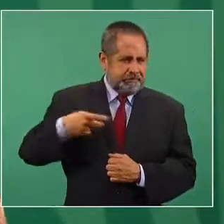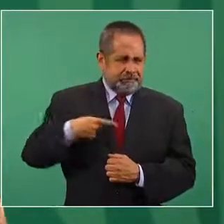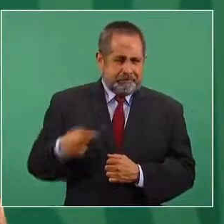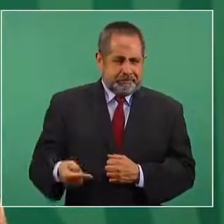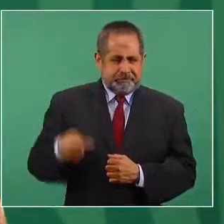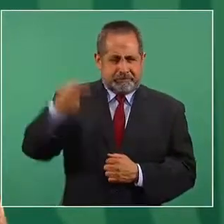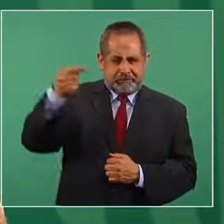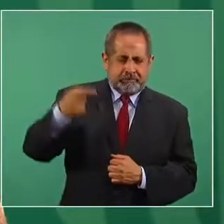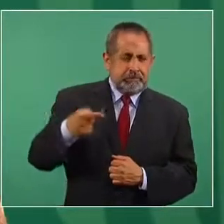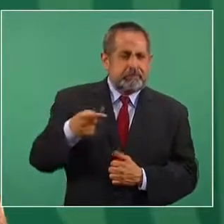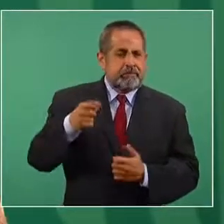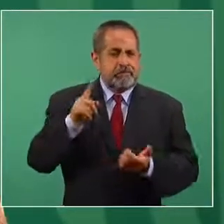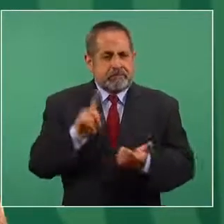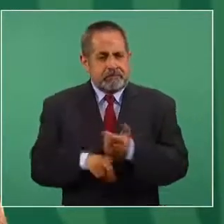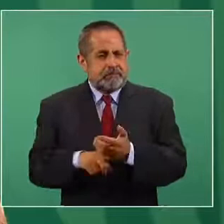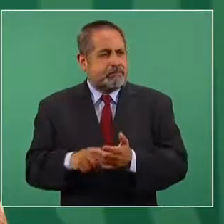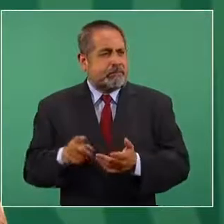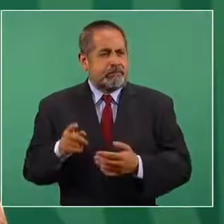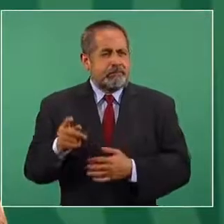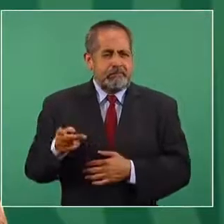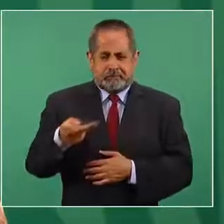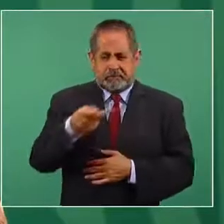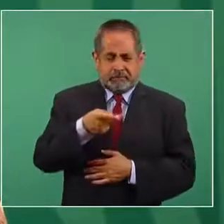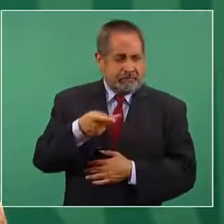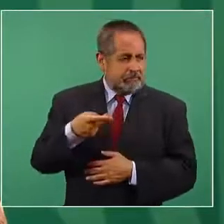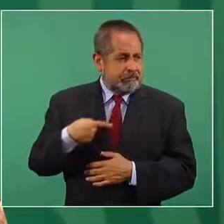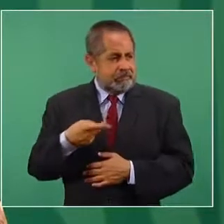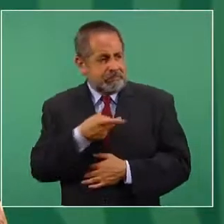de que si hay pobreza es porque la gente es floja